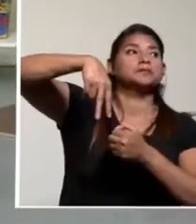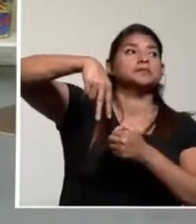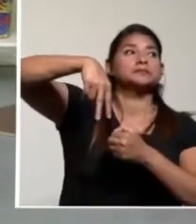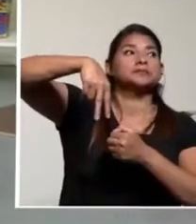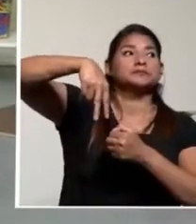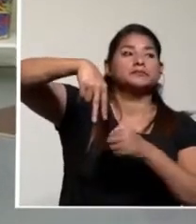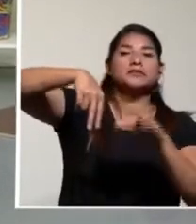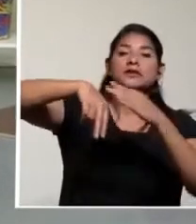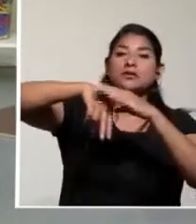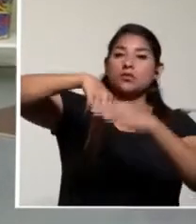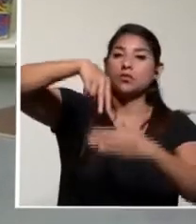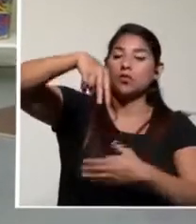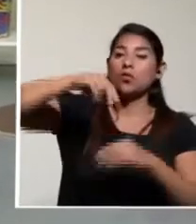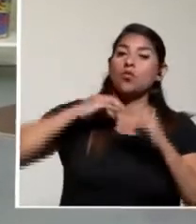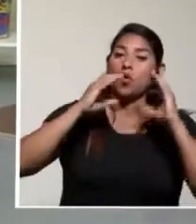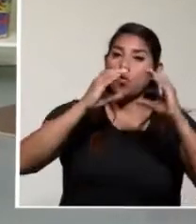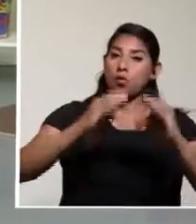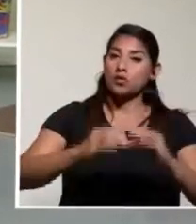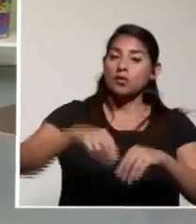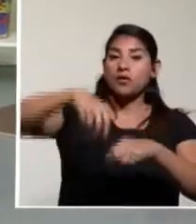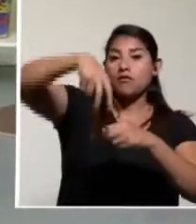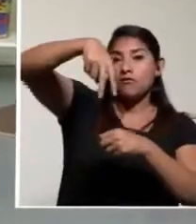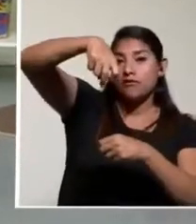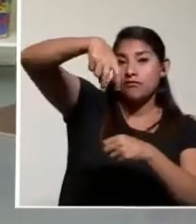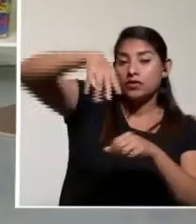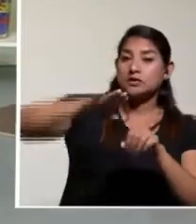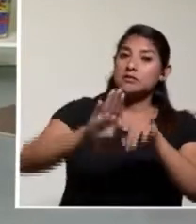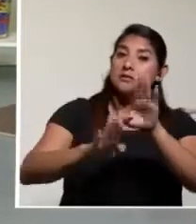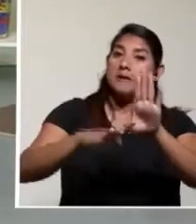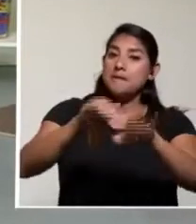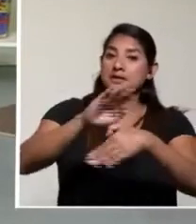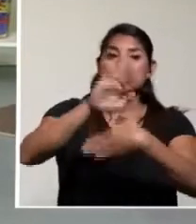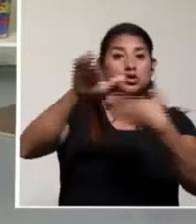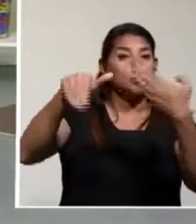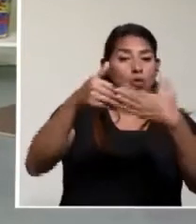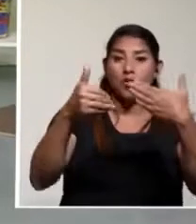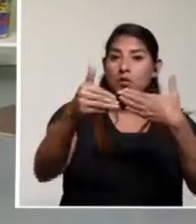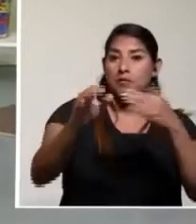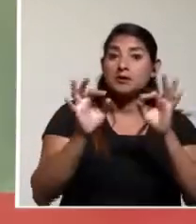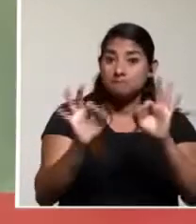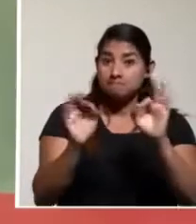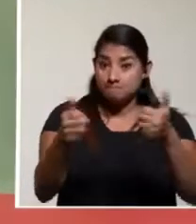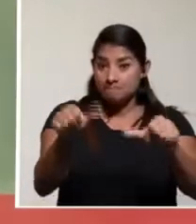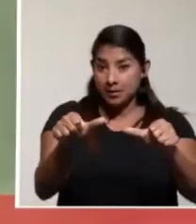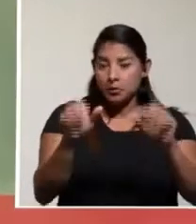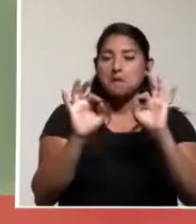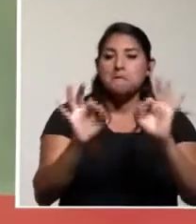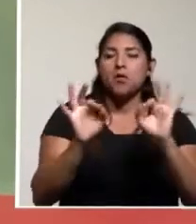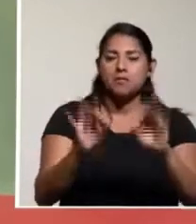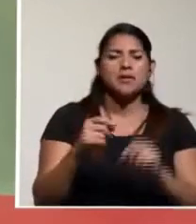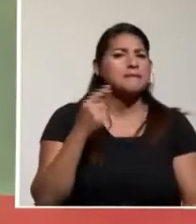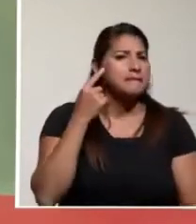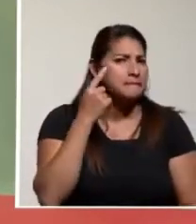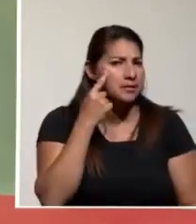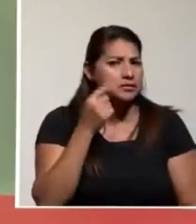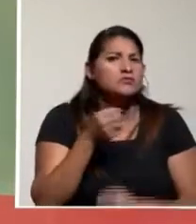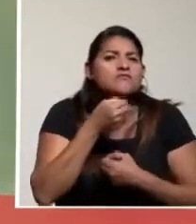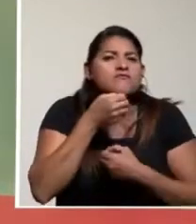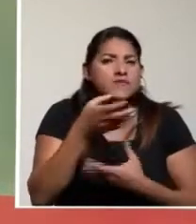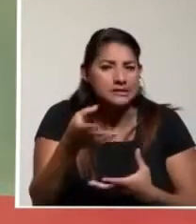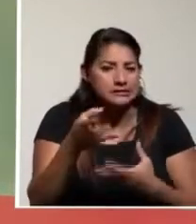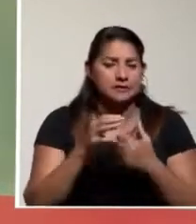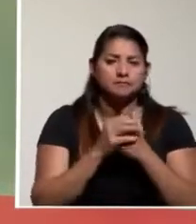abajo y que cubren toda nuestra pierna, rodillas, pies y todo lo demás, ¿de acuerdo? Perfecto. Voy a soplarles un poquito.